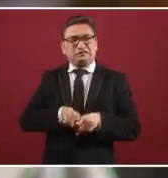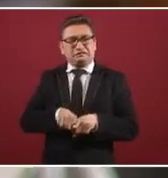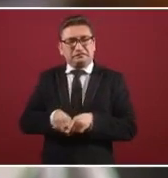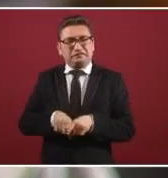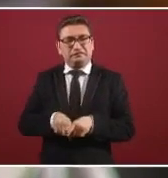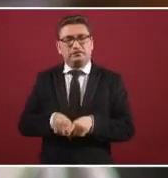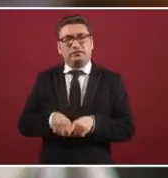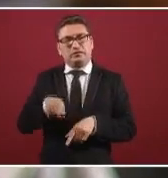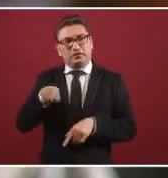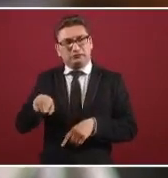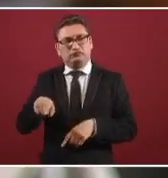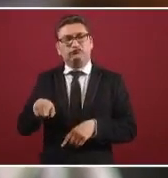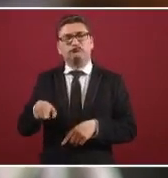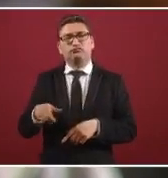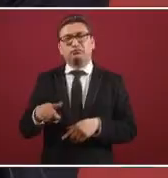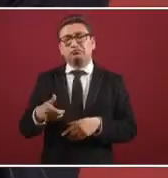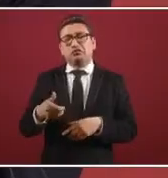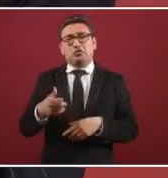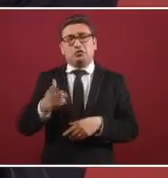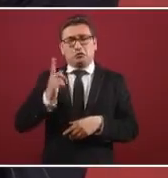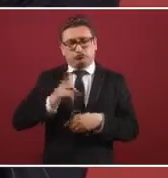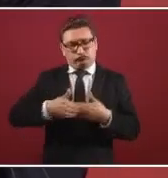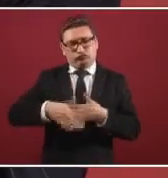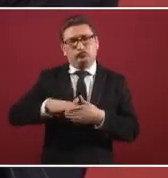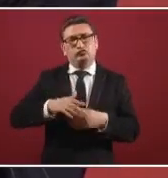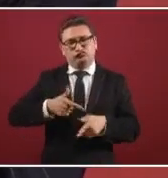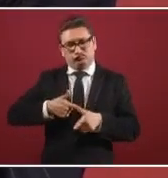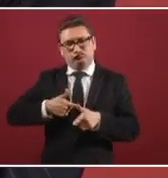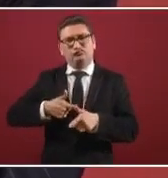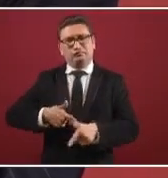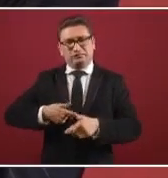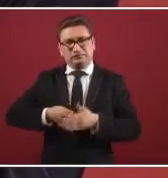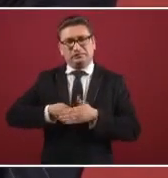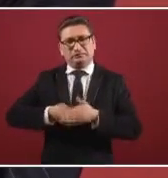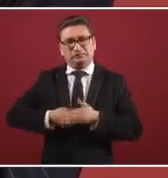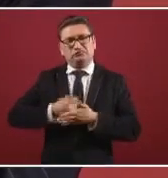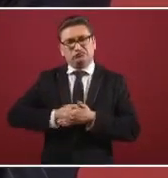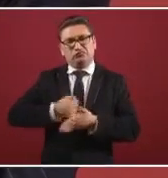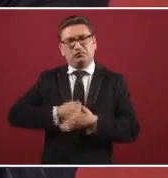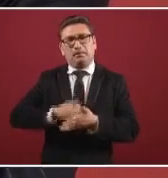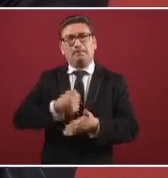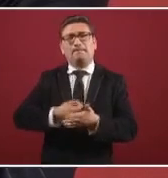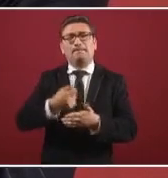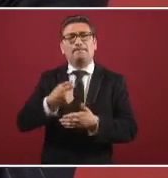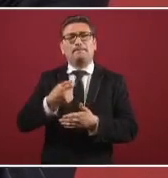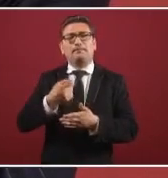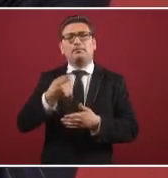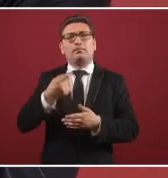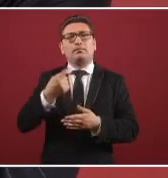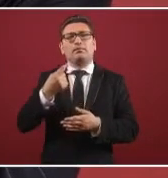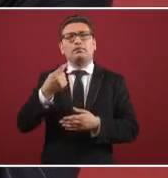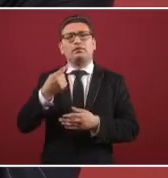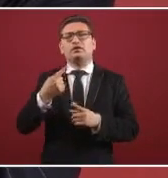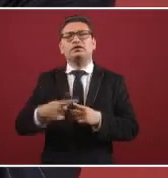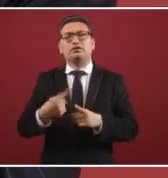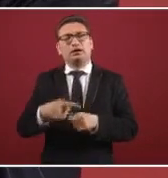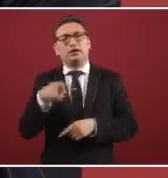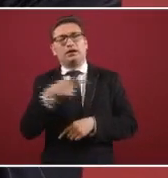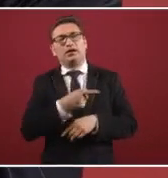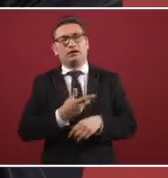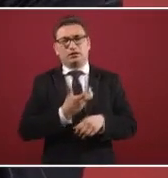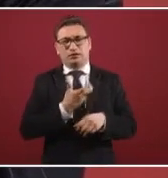y vamos a seguir insistiendo, sobre todo con el gobierno